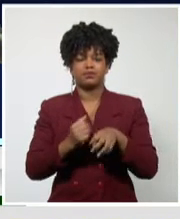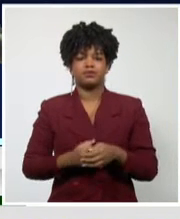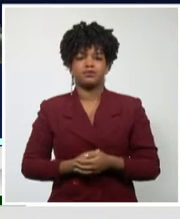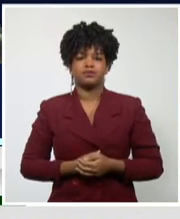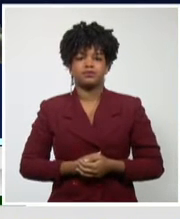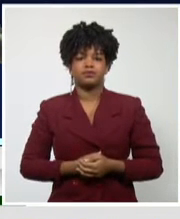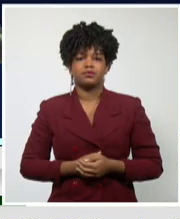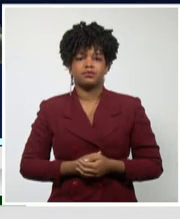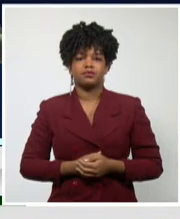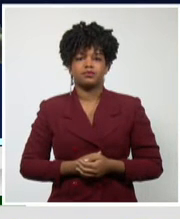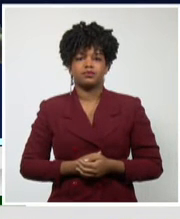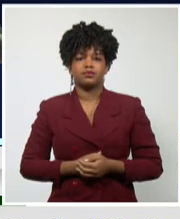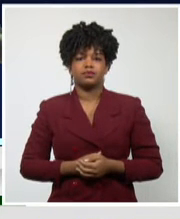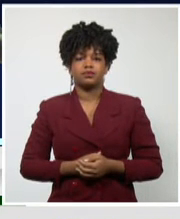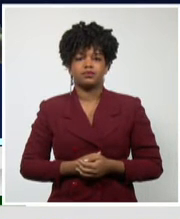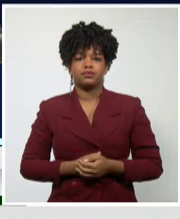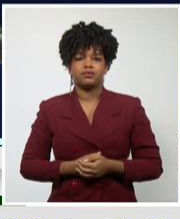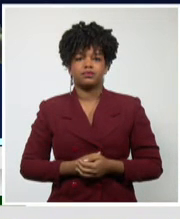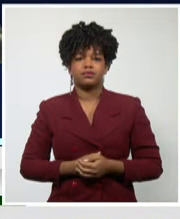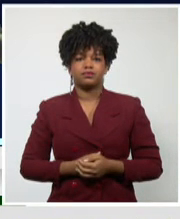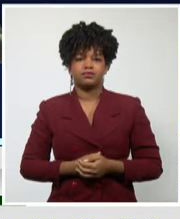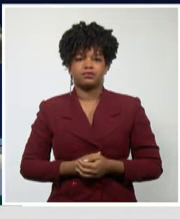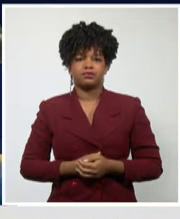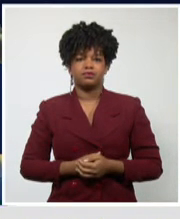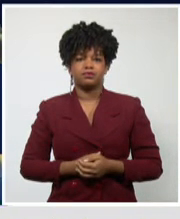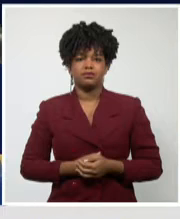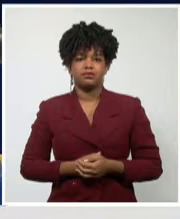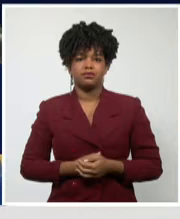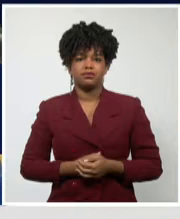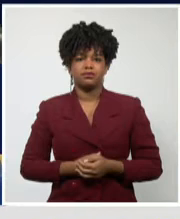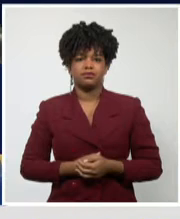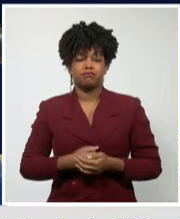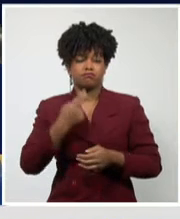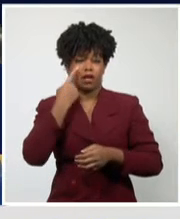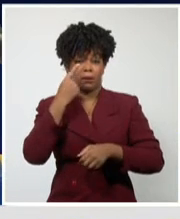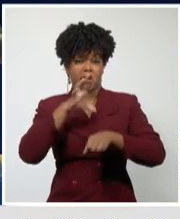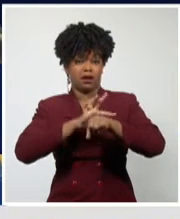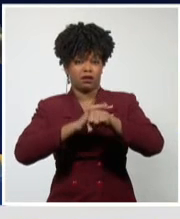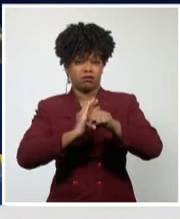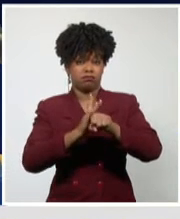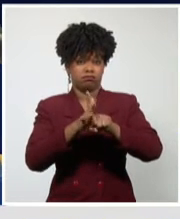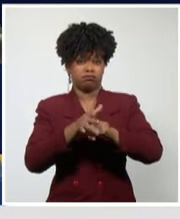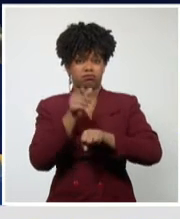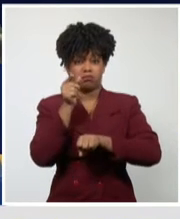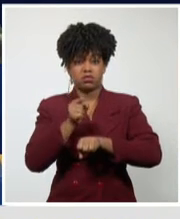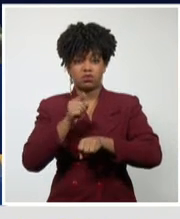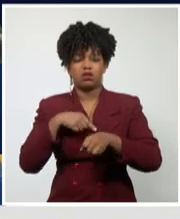Para detectar el virus SARS-CoV-2 y la enfermedad COVID-19 se estudiaron